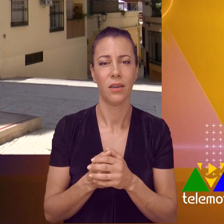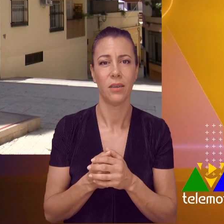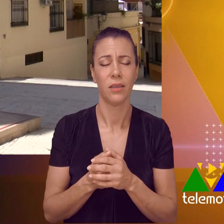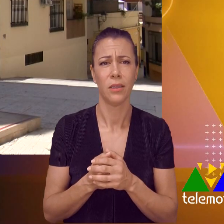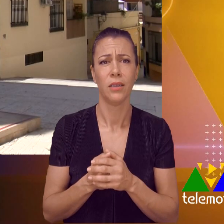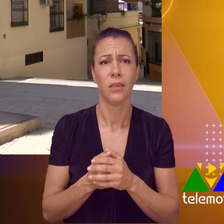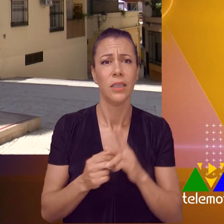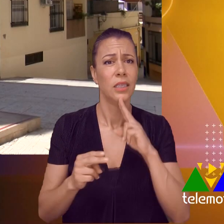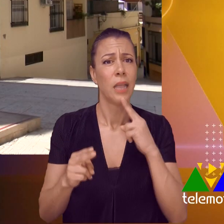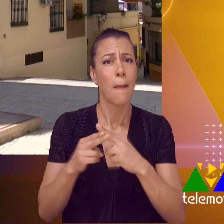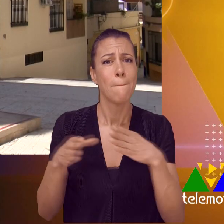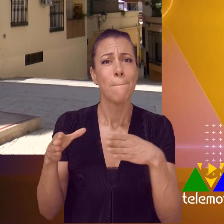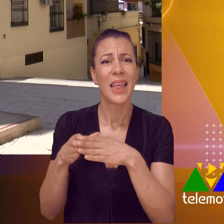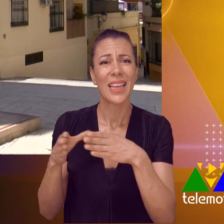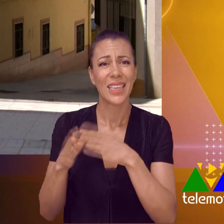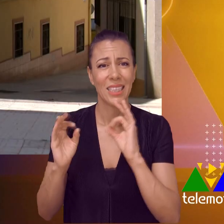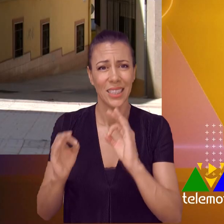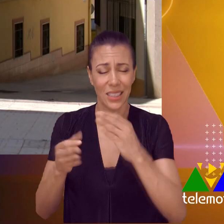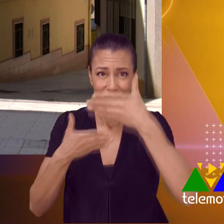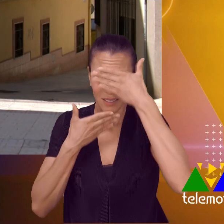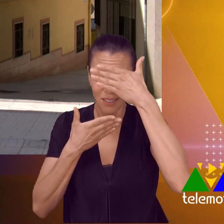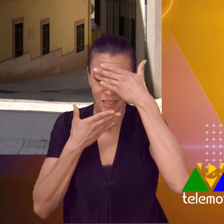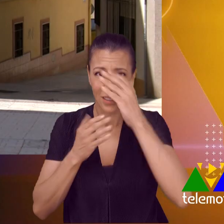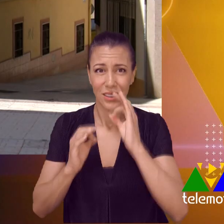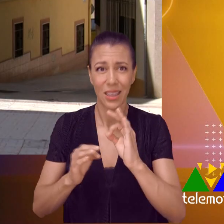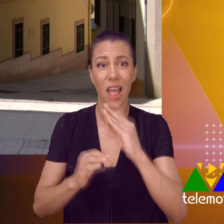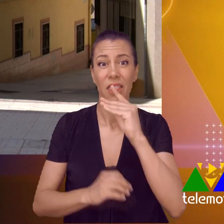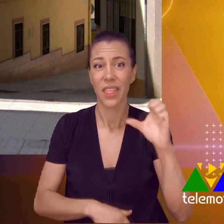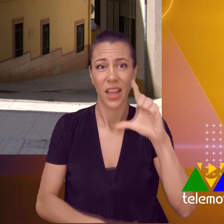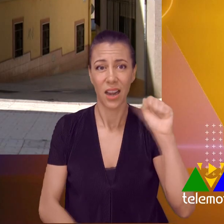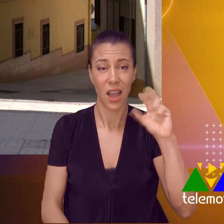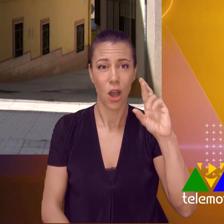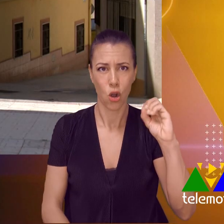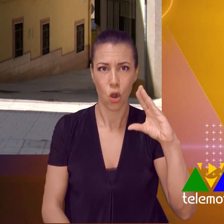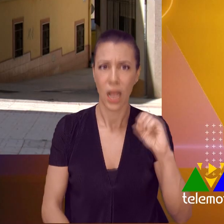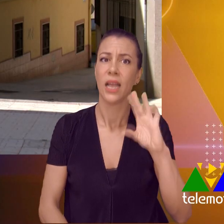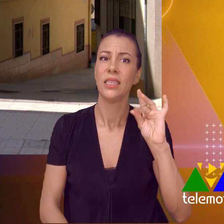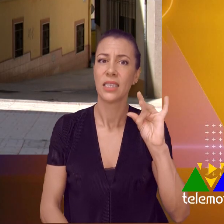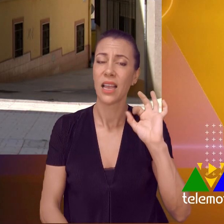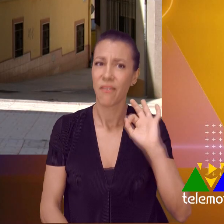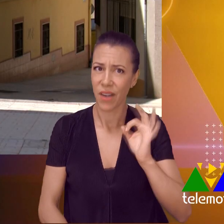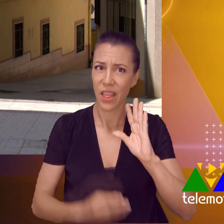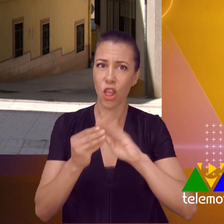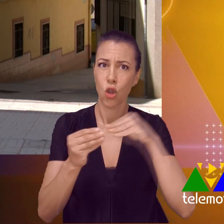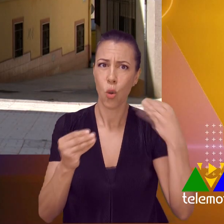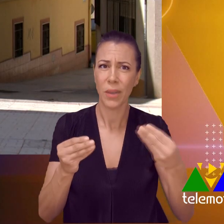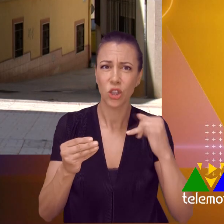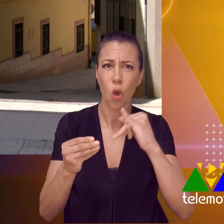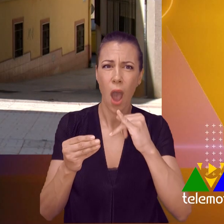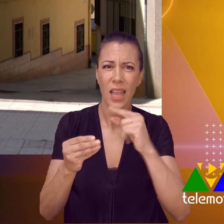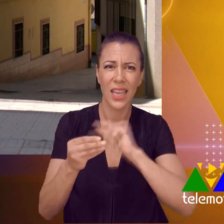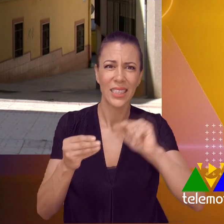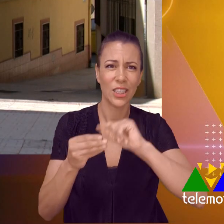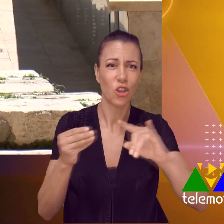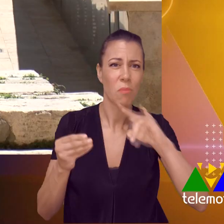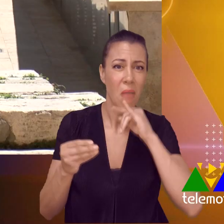se llamaba mezquita Alcíjara, es decir, mezquita de la Roca. Es verdad que en algunos documentos aparece mal escrito,